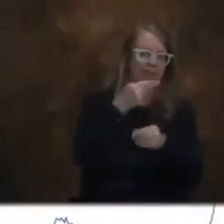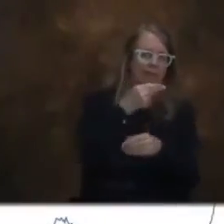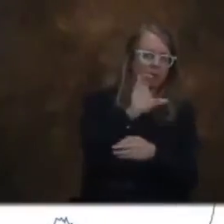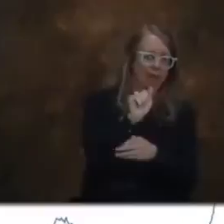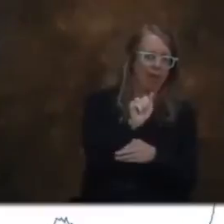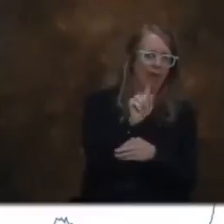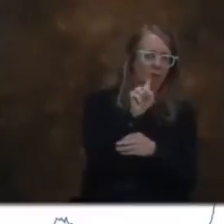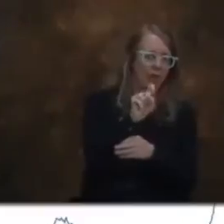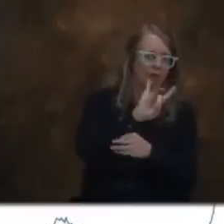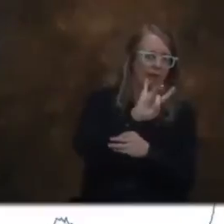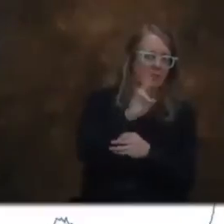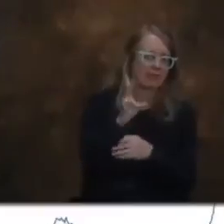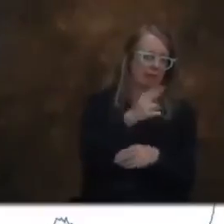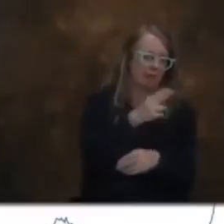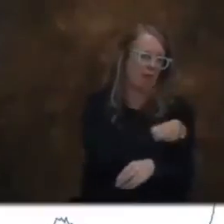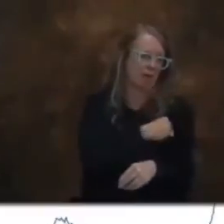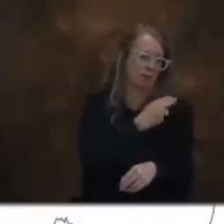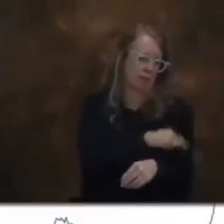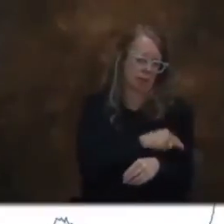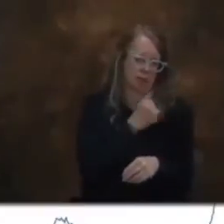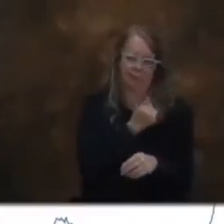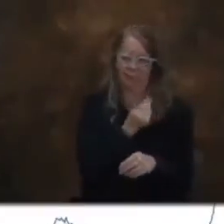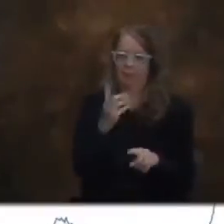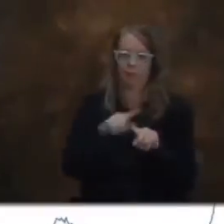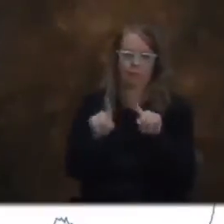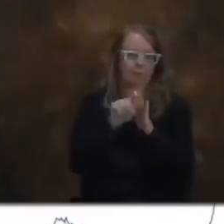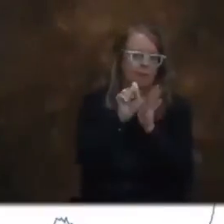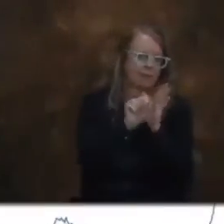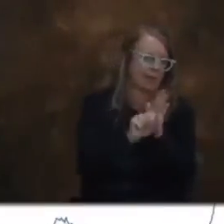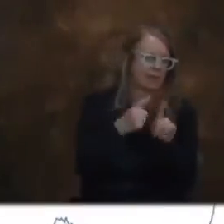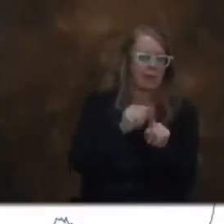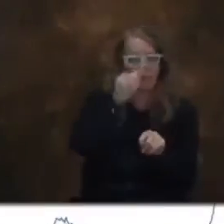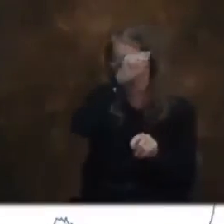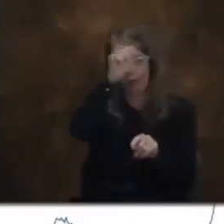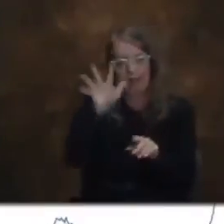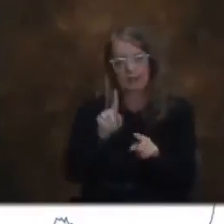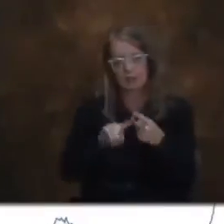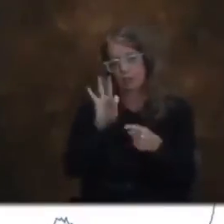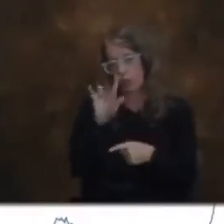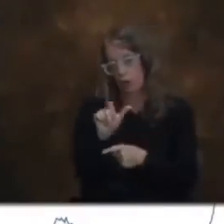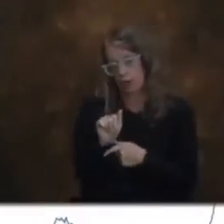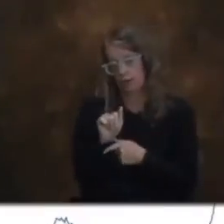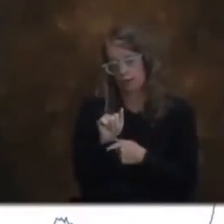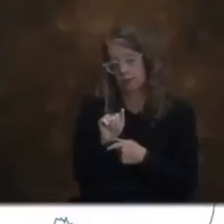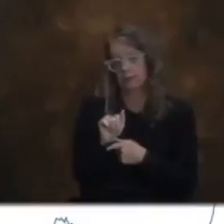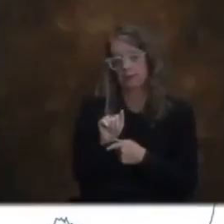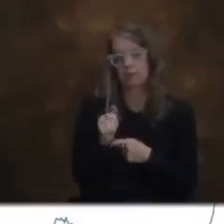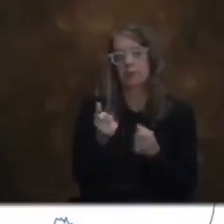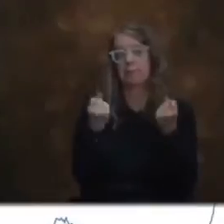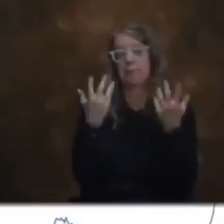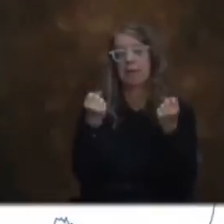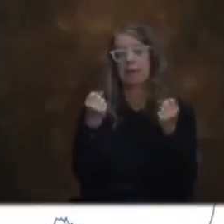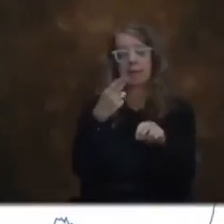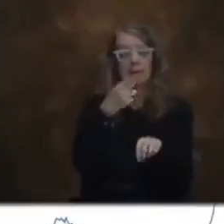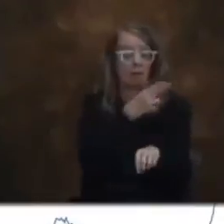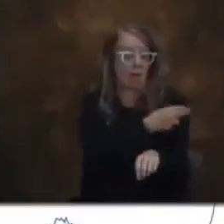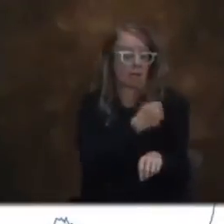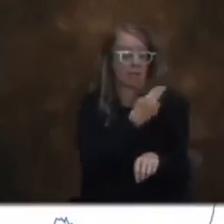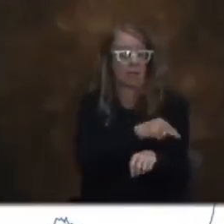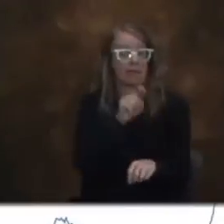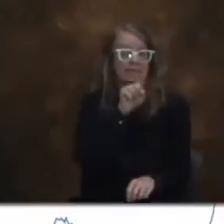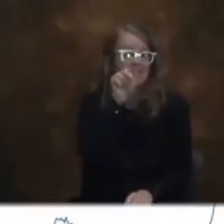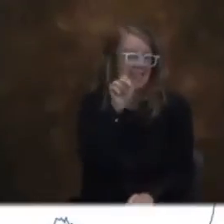representa 187 hospitales de alaska hasta florida tenemos una alta concentración de hospitales en texas y florida